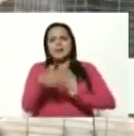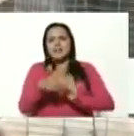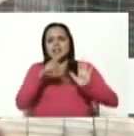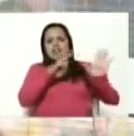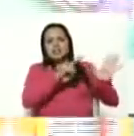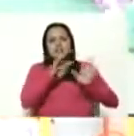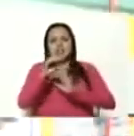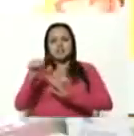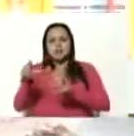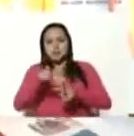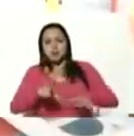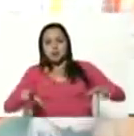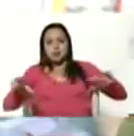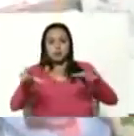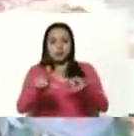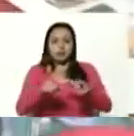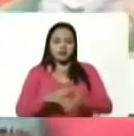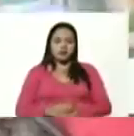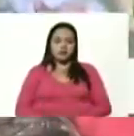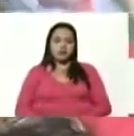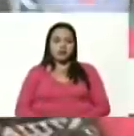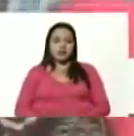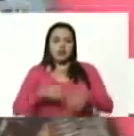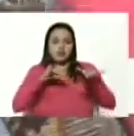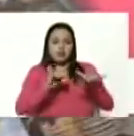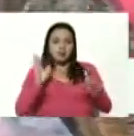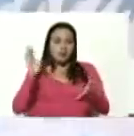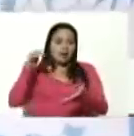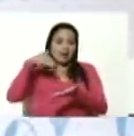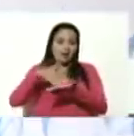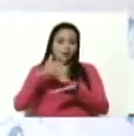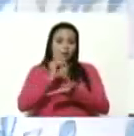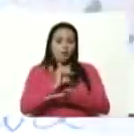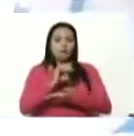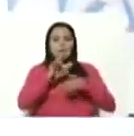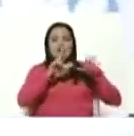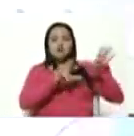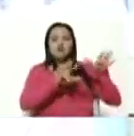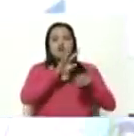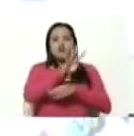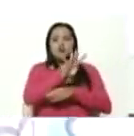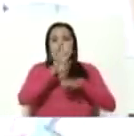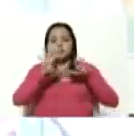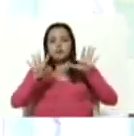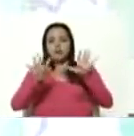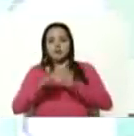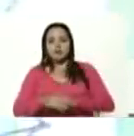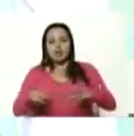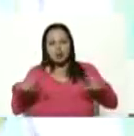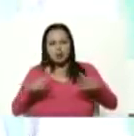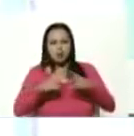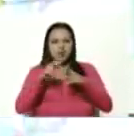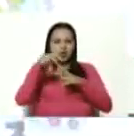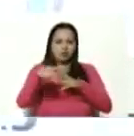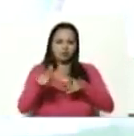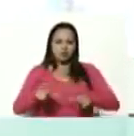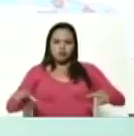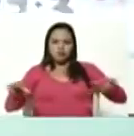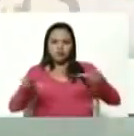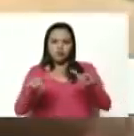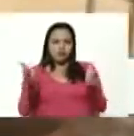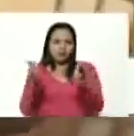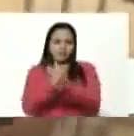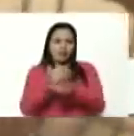espacios productivos, de los cuales acá en Aragua hay 849. Nosotros nos encontramos en uno de ellos, ubicado